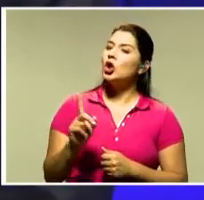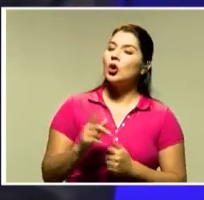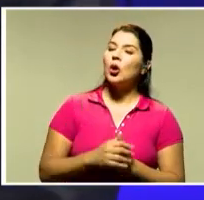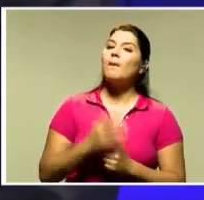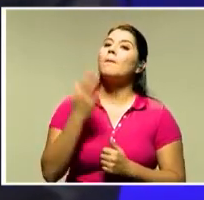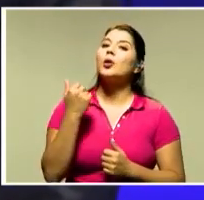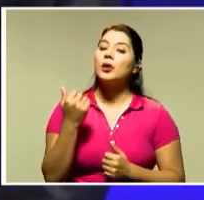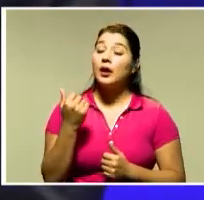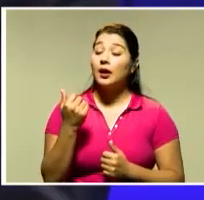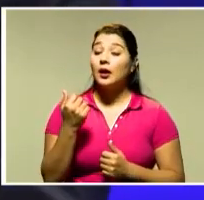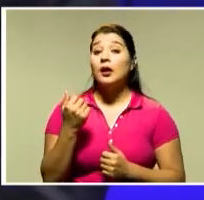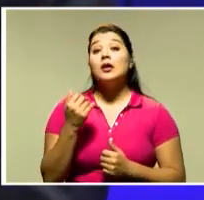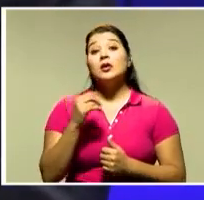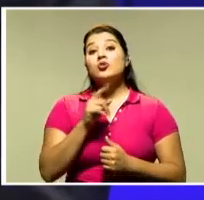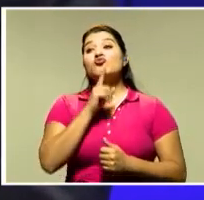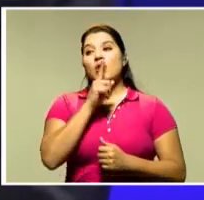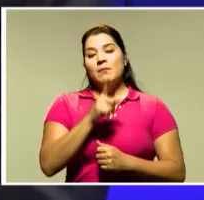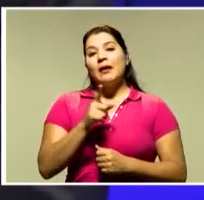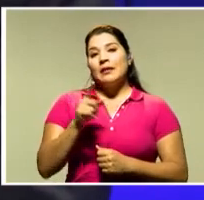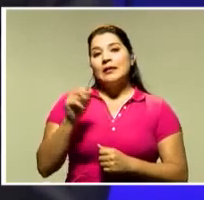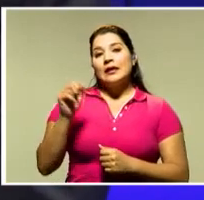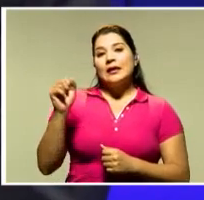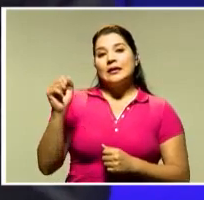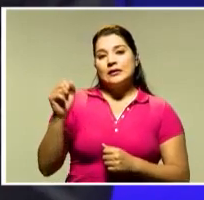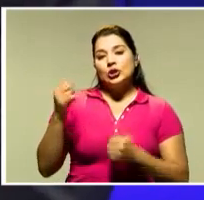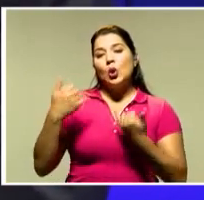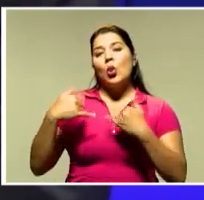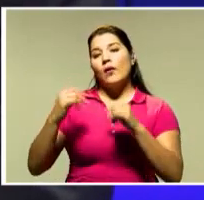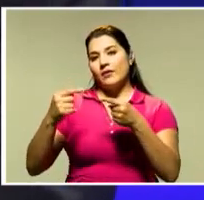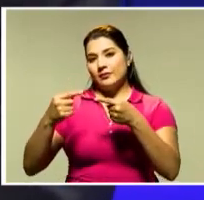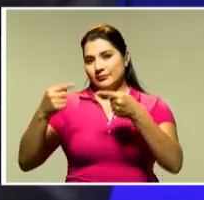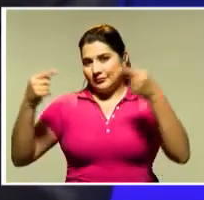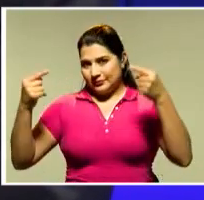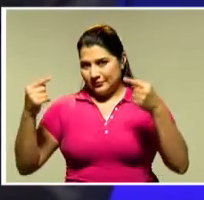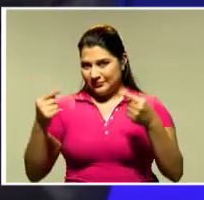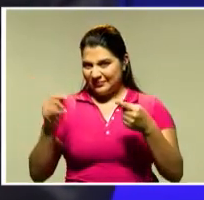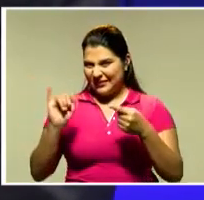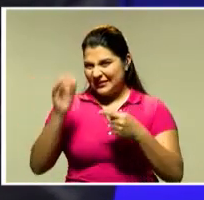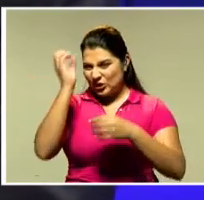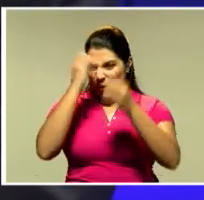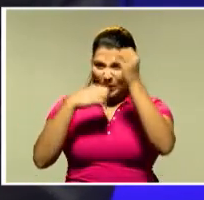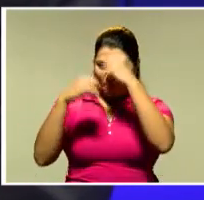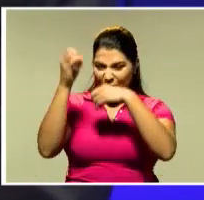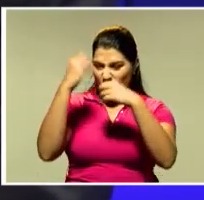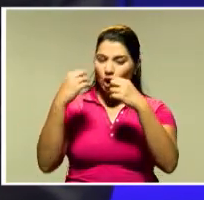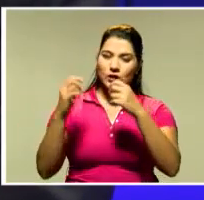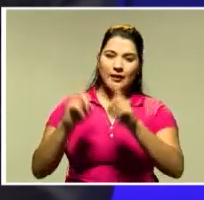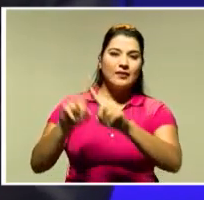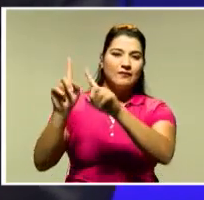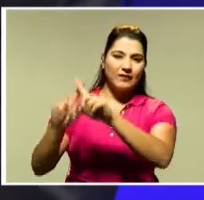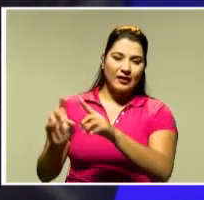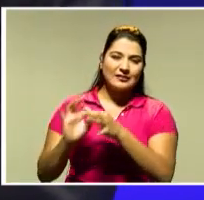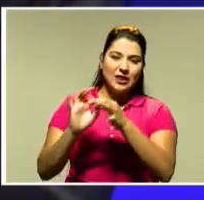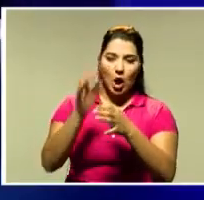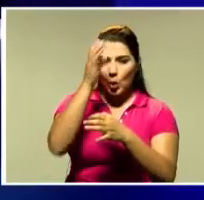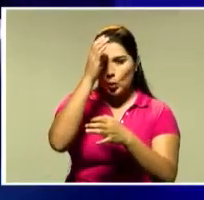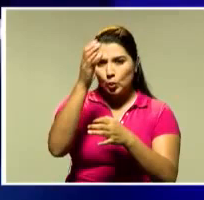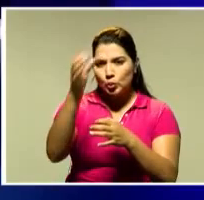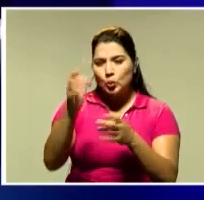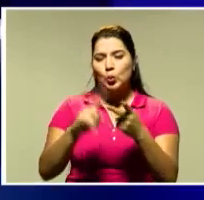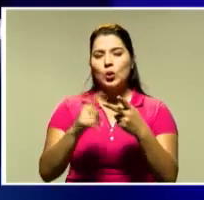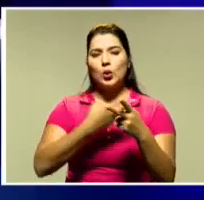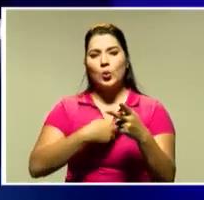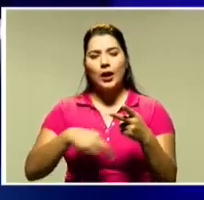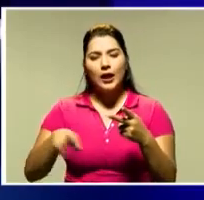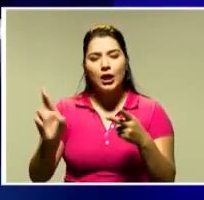finalmente porque, si bien es cierto, esa disputa está presente, digamos, esas diferencias en términos culturales, el asunto del